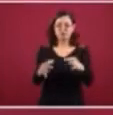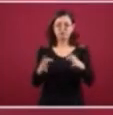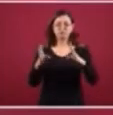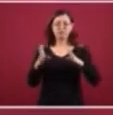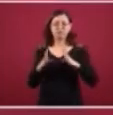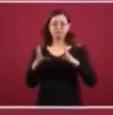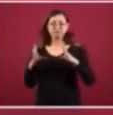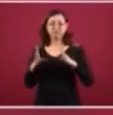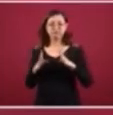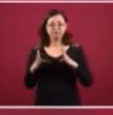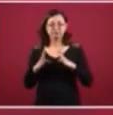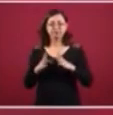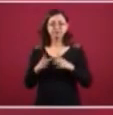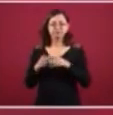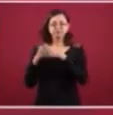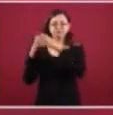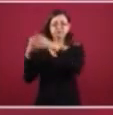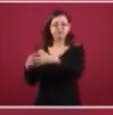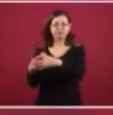Estado.